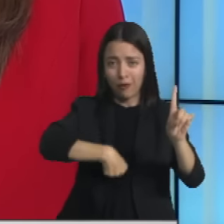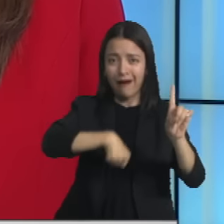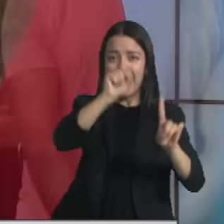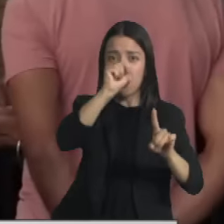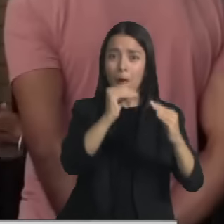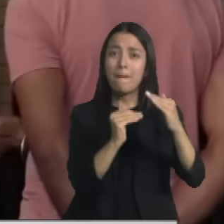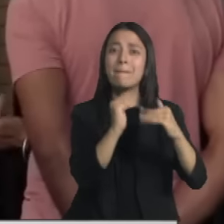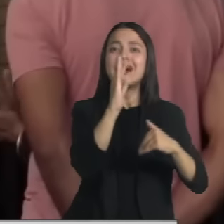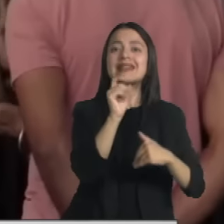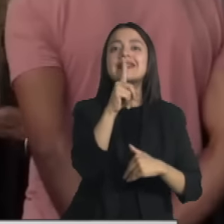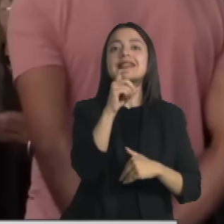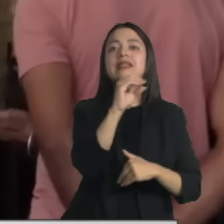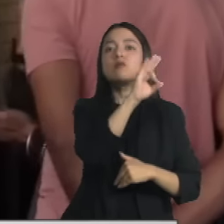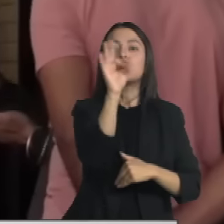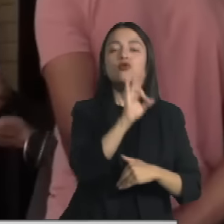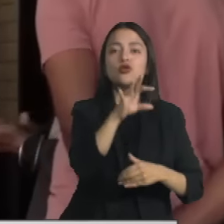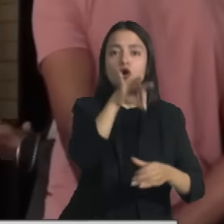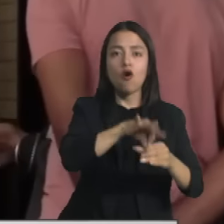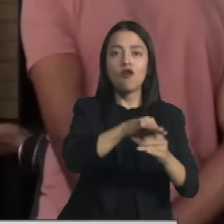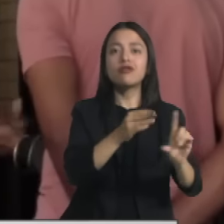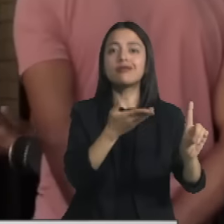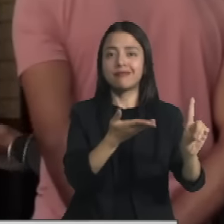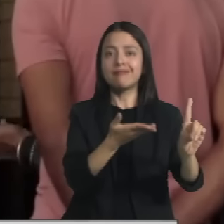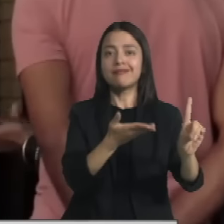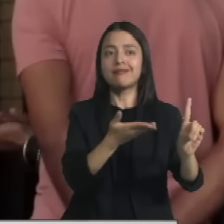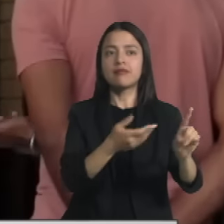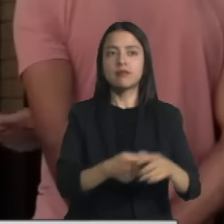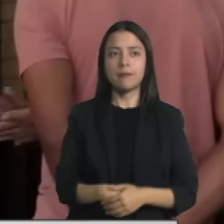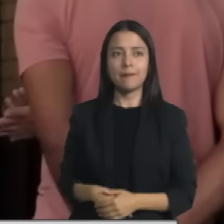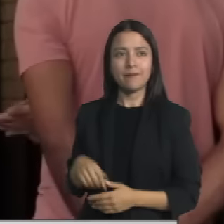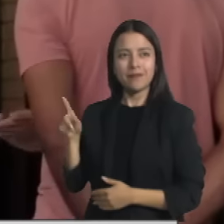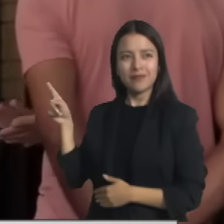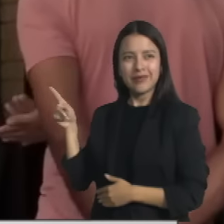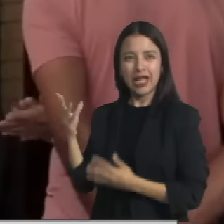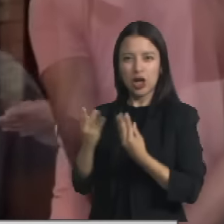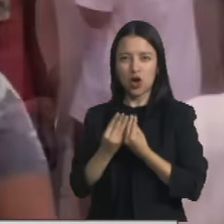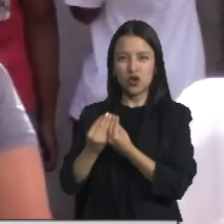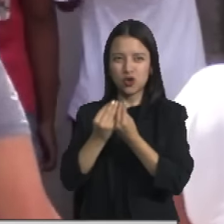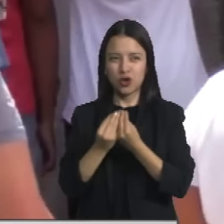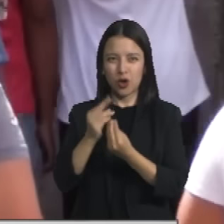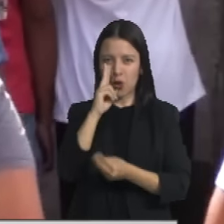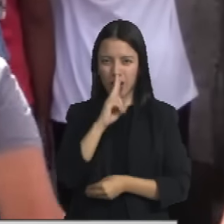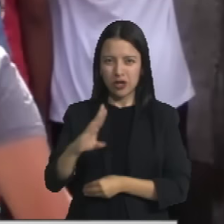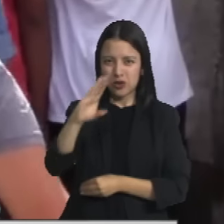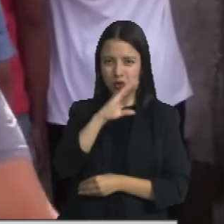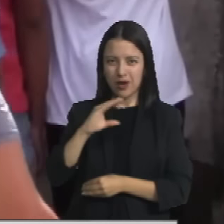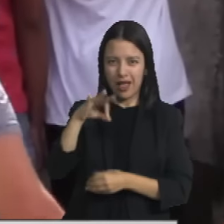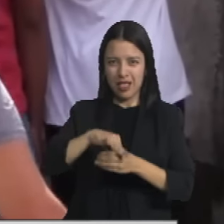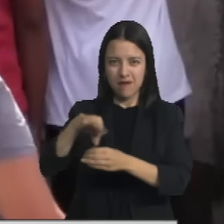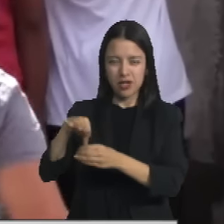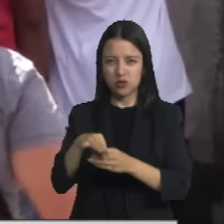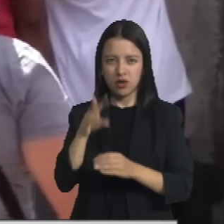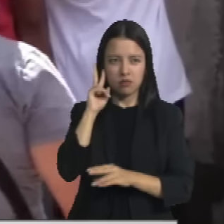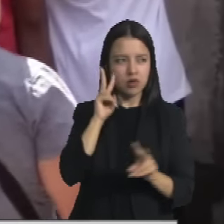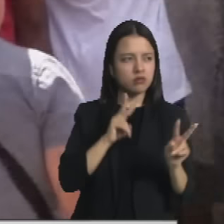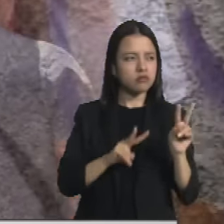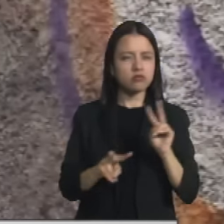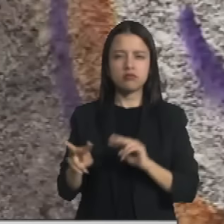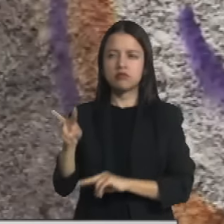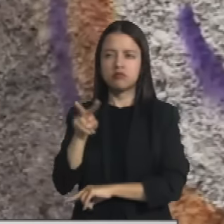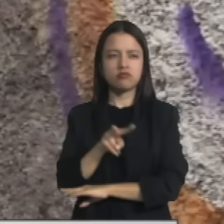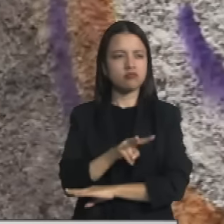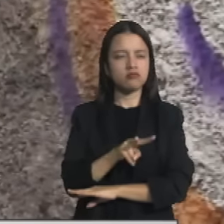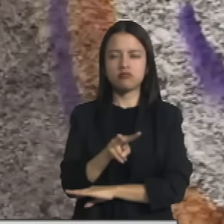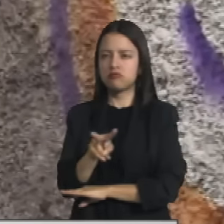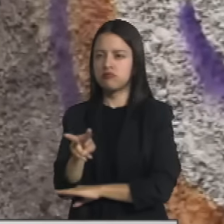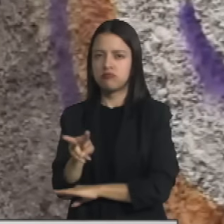votos. El Centro Carter, que fue invitado por el Consejo Nacional Electoral de Venezuela para observar las elecciones